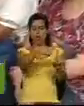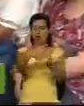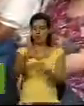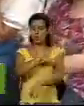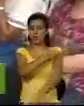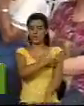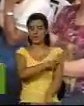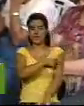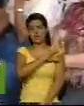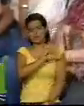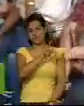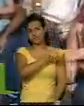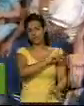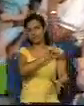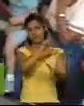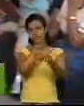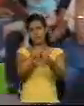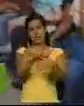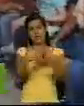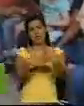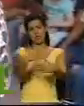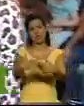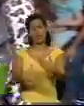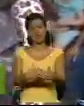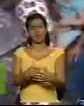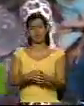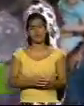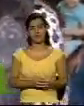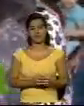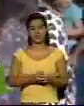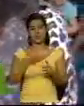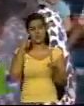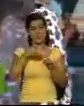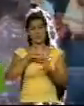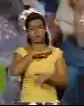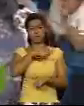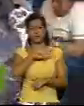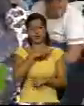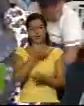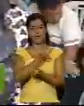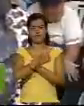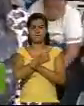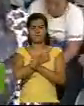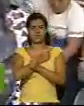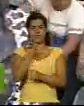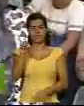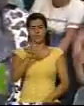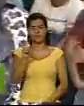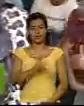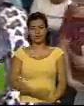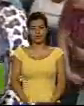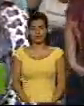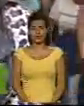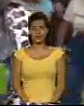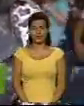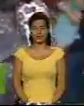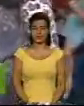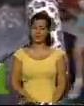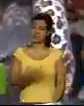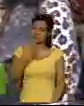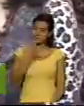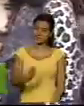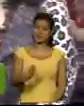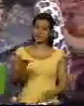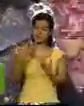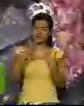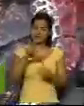otros hospitales irán ingresándose progresivamente para esta gran misión Amor Mayor Venezuela. Bueno, doctora, gracias por